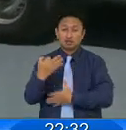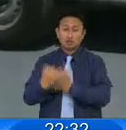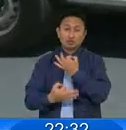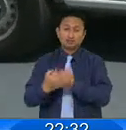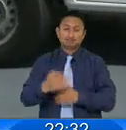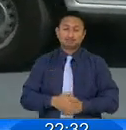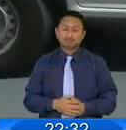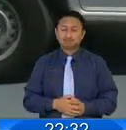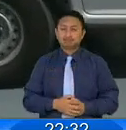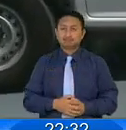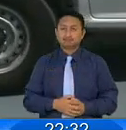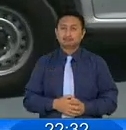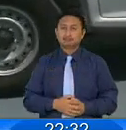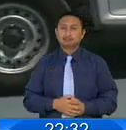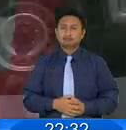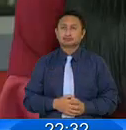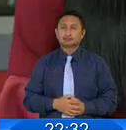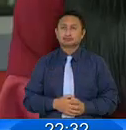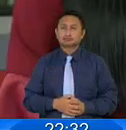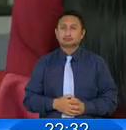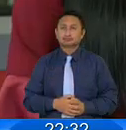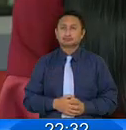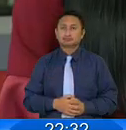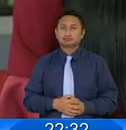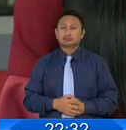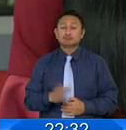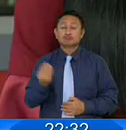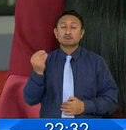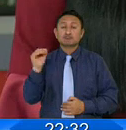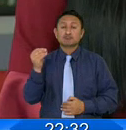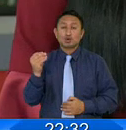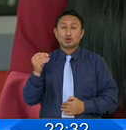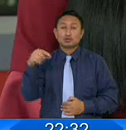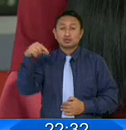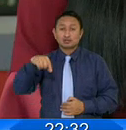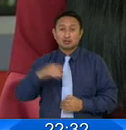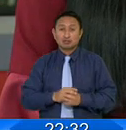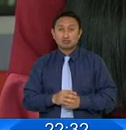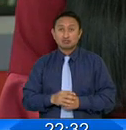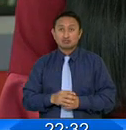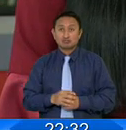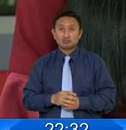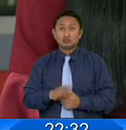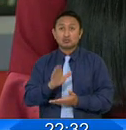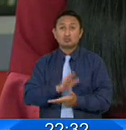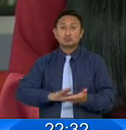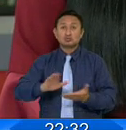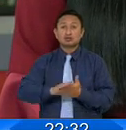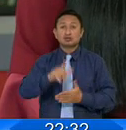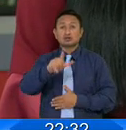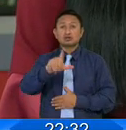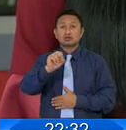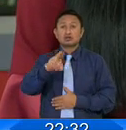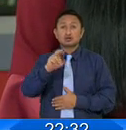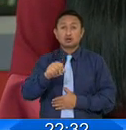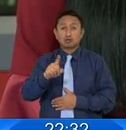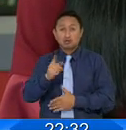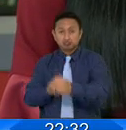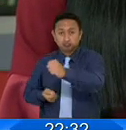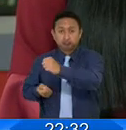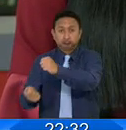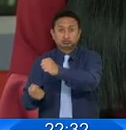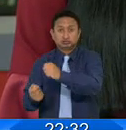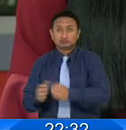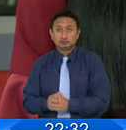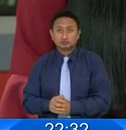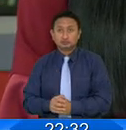Quito informó Iván Casamen. Un joven que fue apuñalado en el sector de la Loma de Puengasí, al sur de la